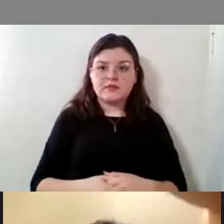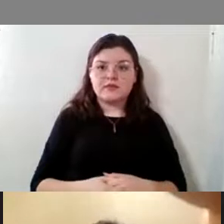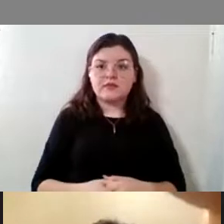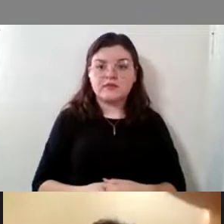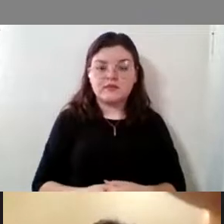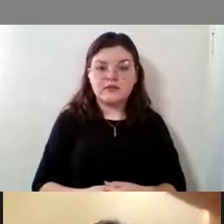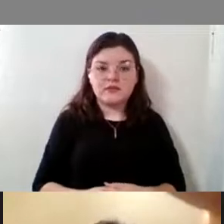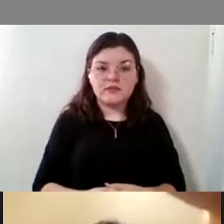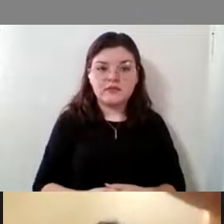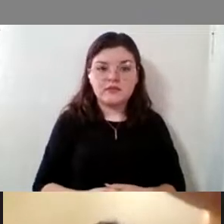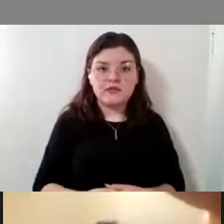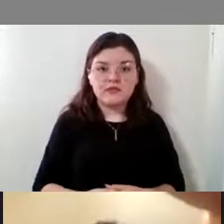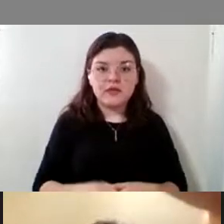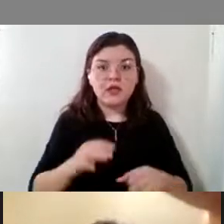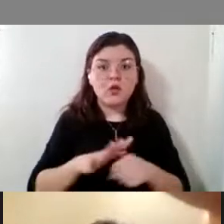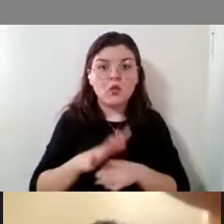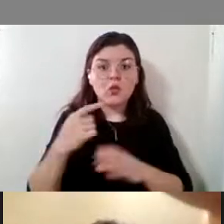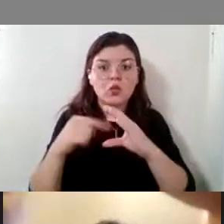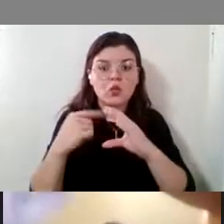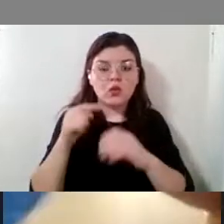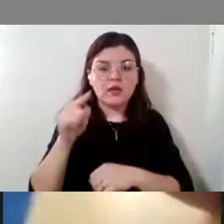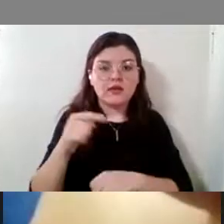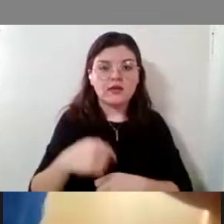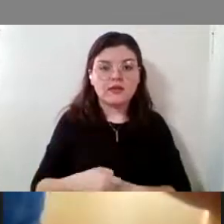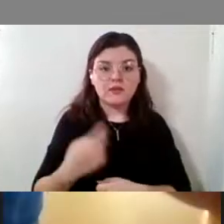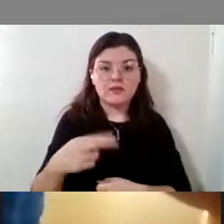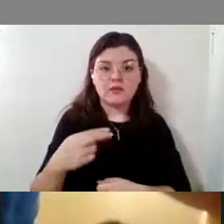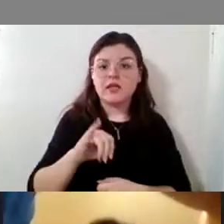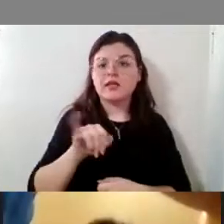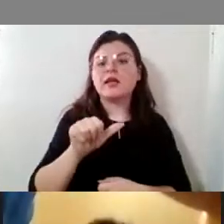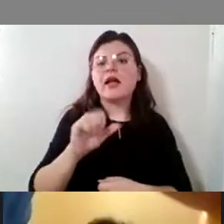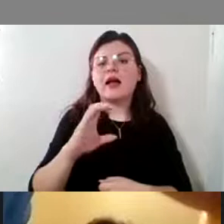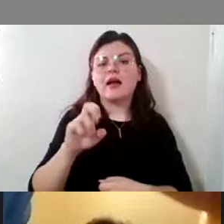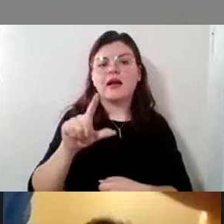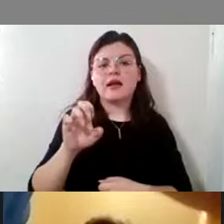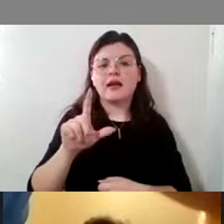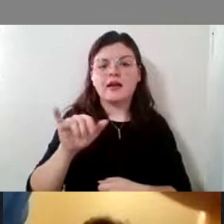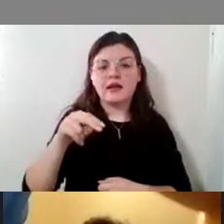¿Cuál es tu correo? Mi correo es Jacqueline, se escribe con